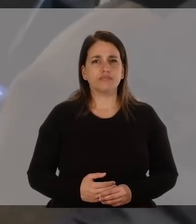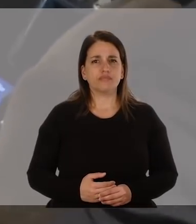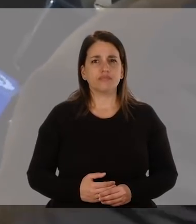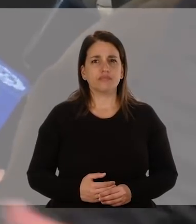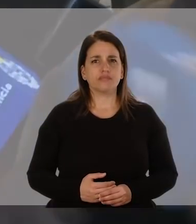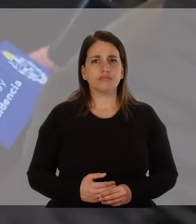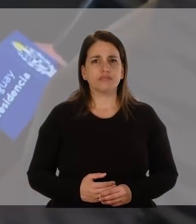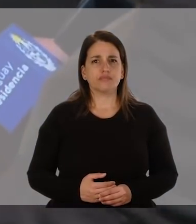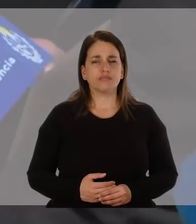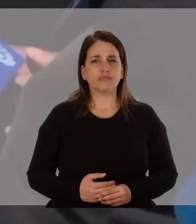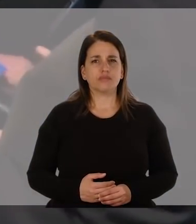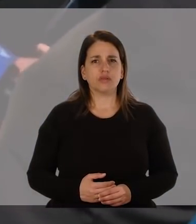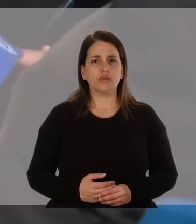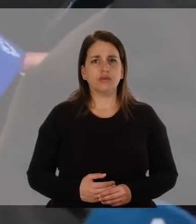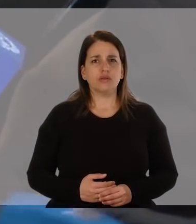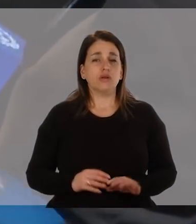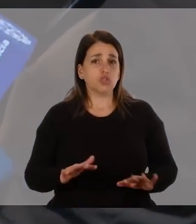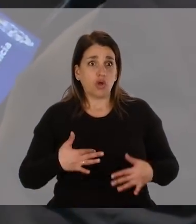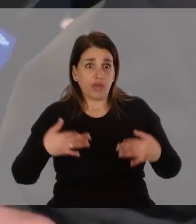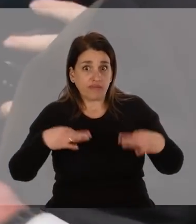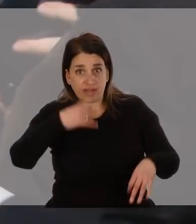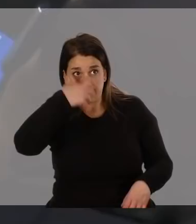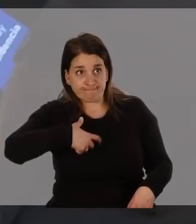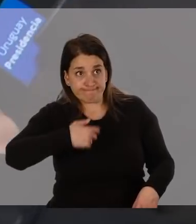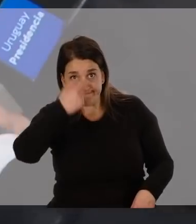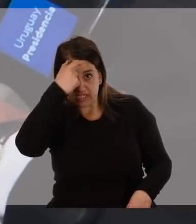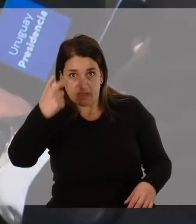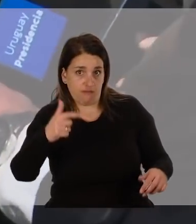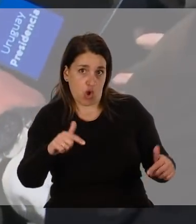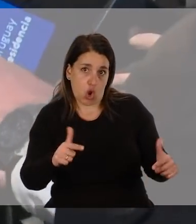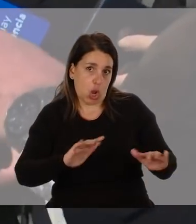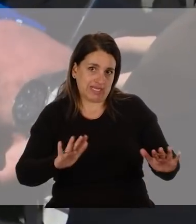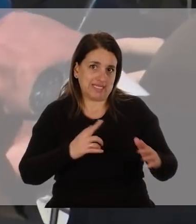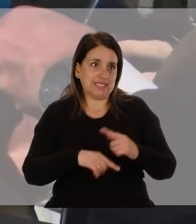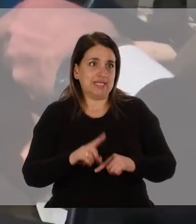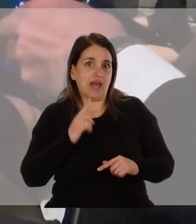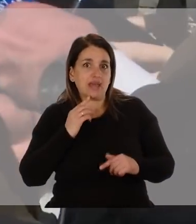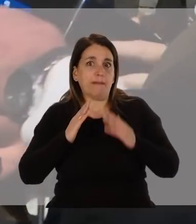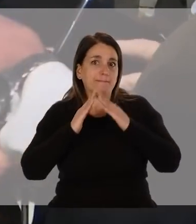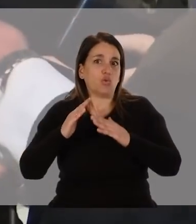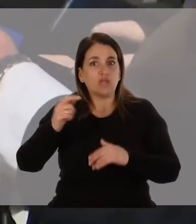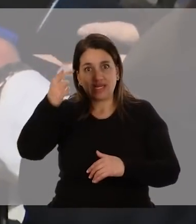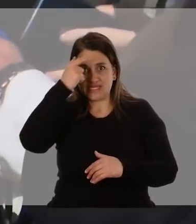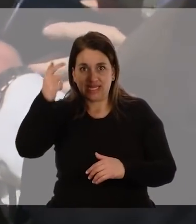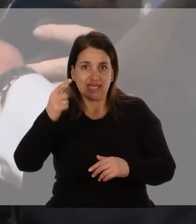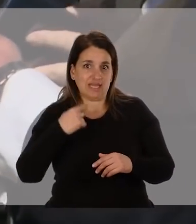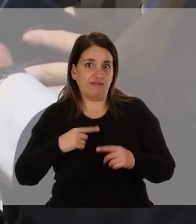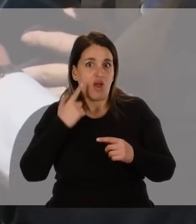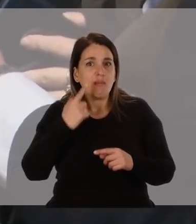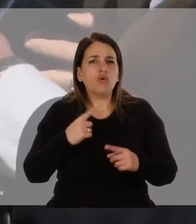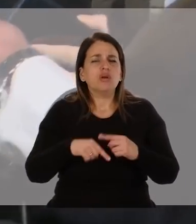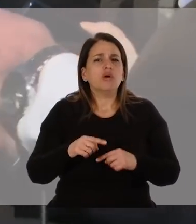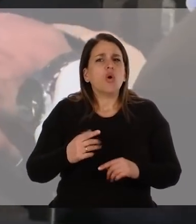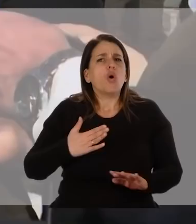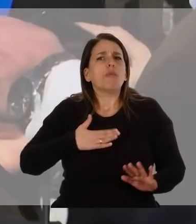Todavía no está. Sí, ya sé, pero no, todavía no está. Y bueno, yo no soy científico. Pregúntele a los científicos y ni siquiera en el mundo todavía están con eso. ¿Si fuera por usted, sí se